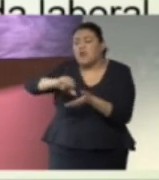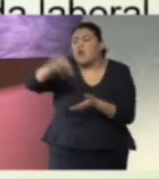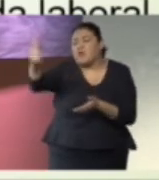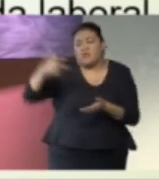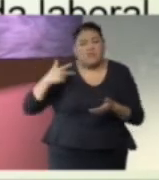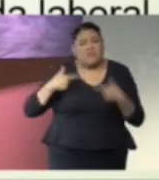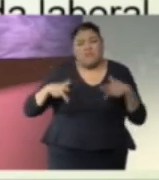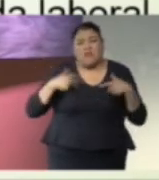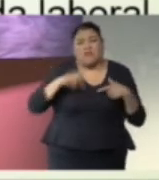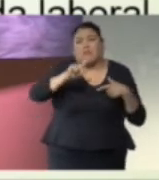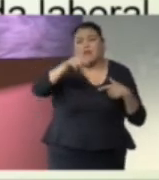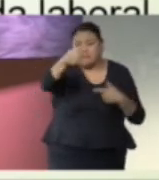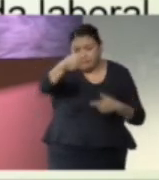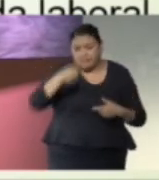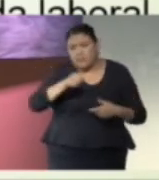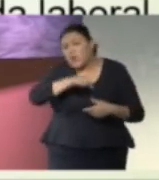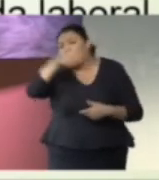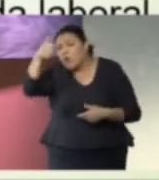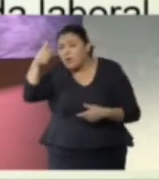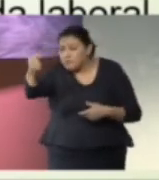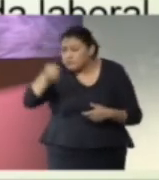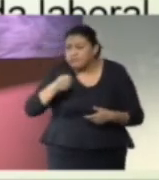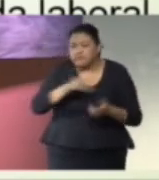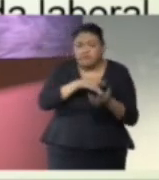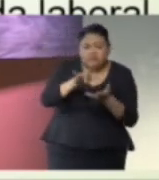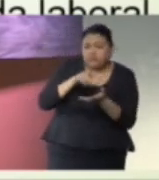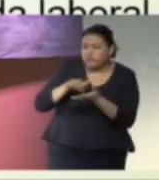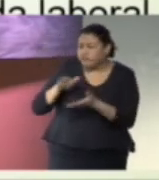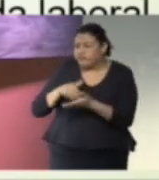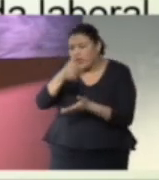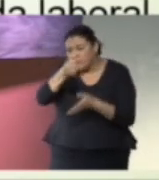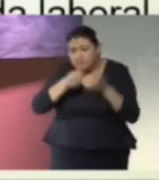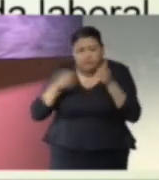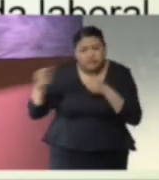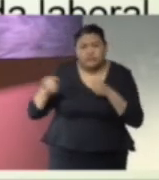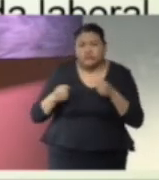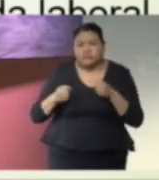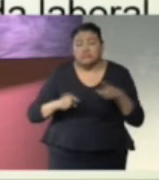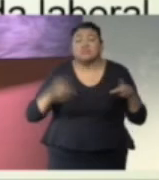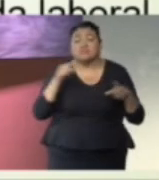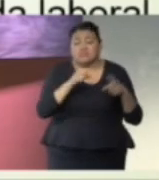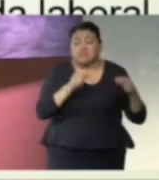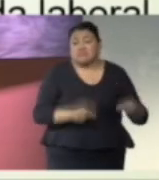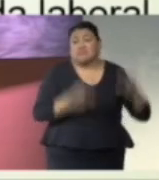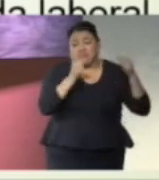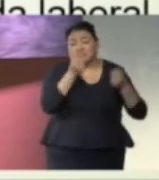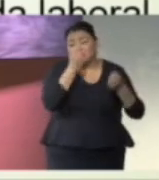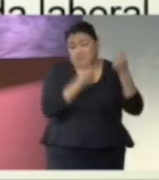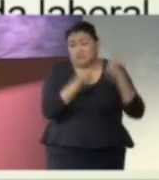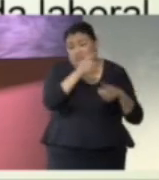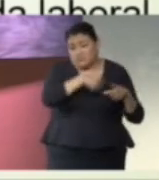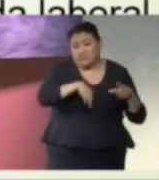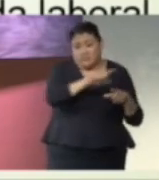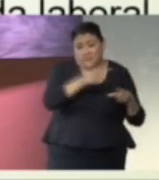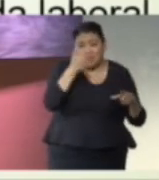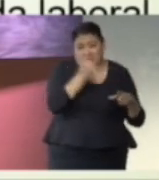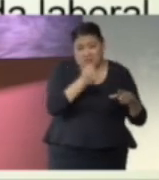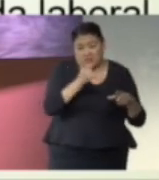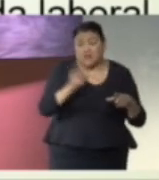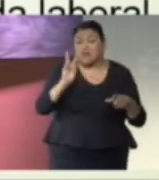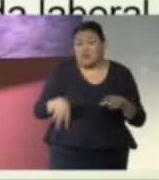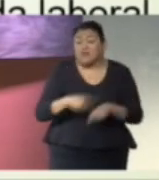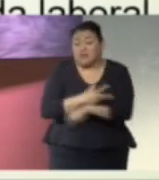necesitamos este lugar para otra persona. Sí, creo que la exposición a los diferentes a las